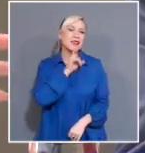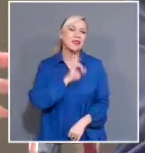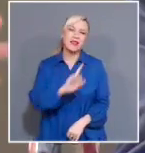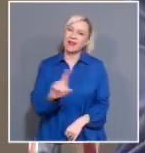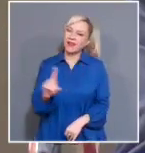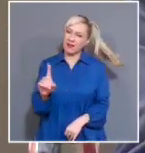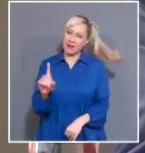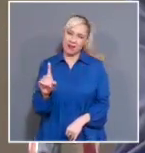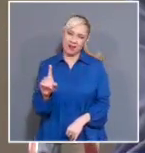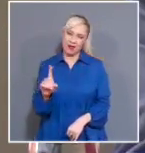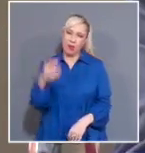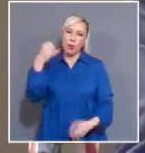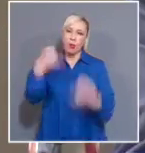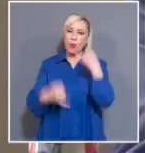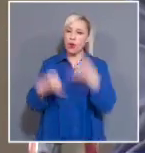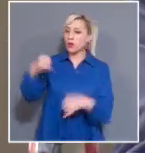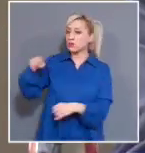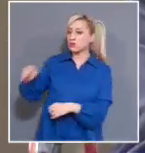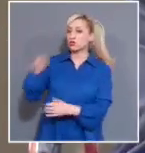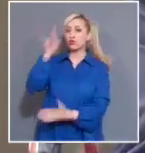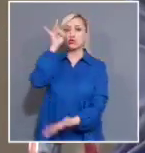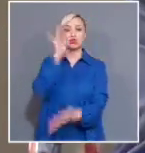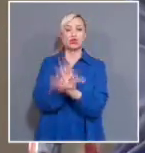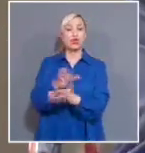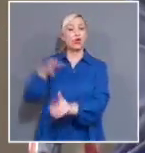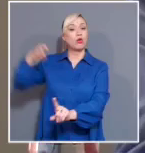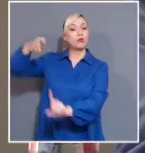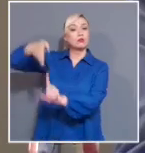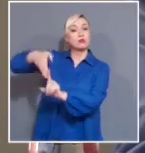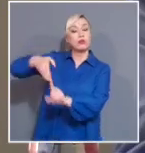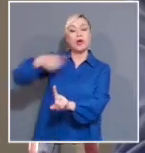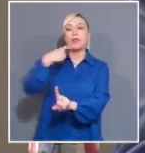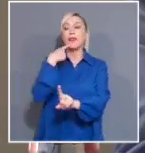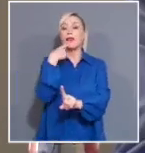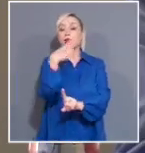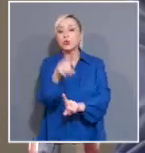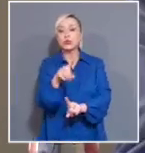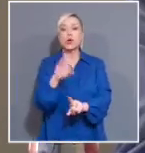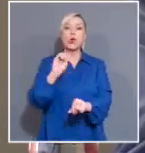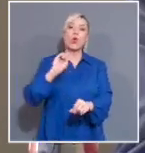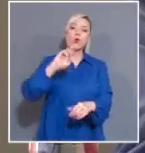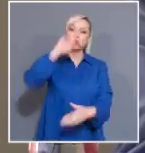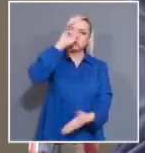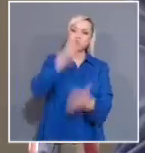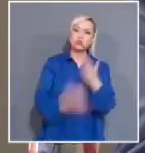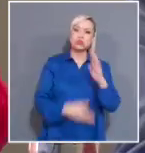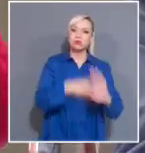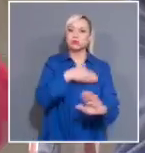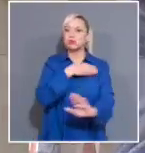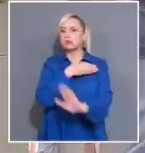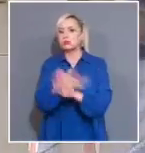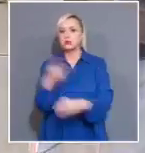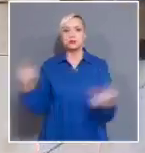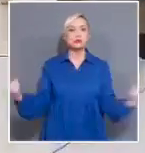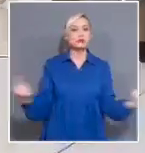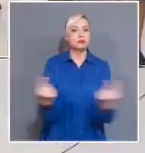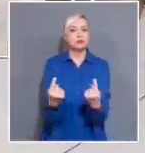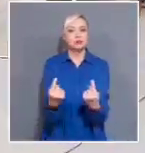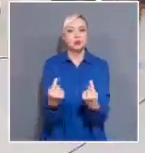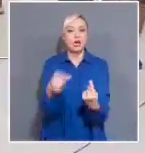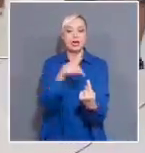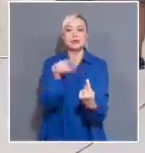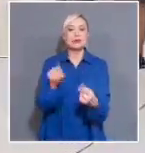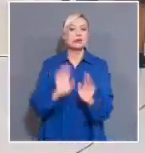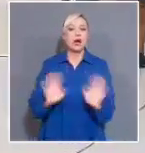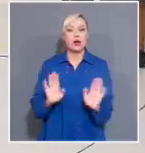jueces solamente importan a las partes la ministra Ríos fajat destacó que la ciudadanía tiene la idea